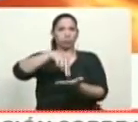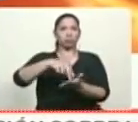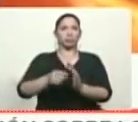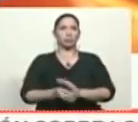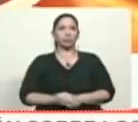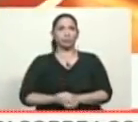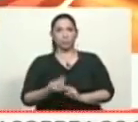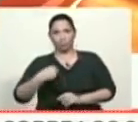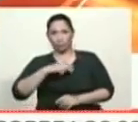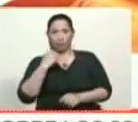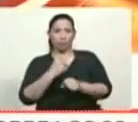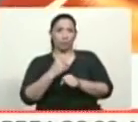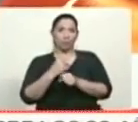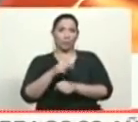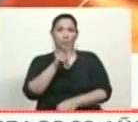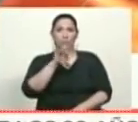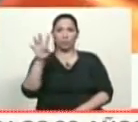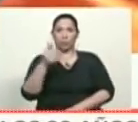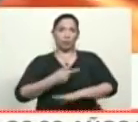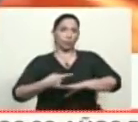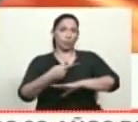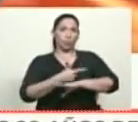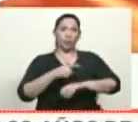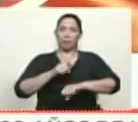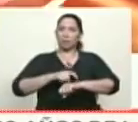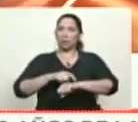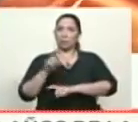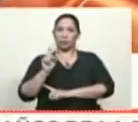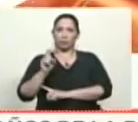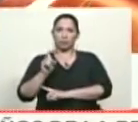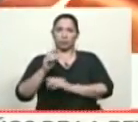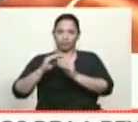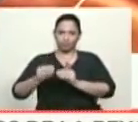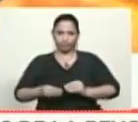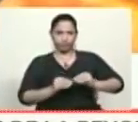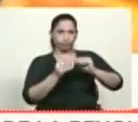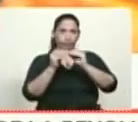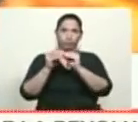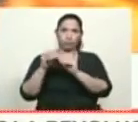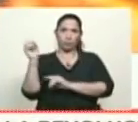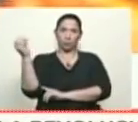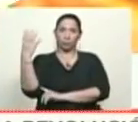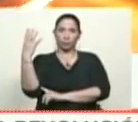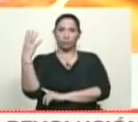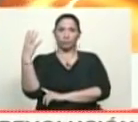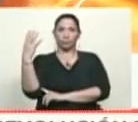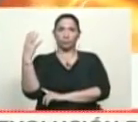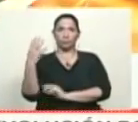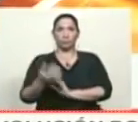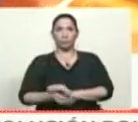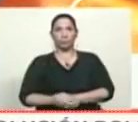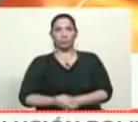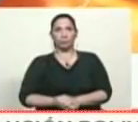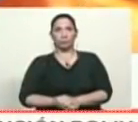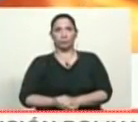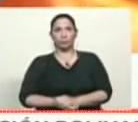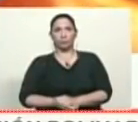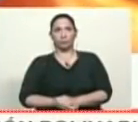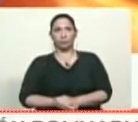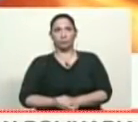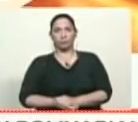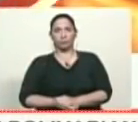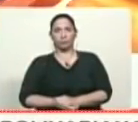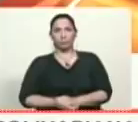a trabajar las 24 horas y el tiempo que sea necesario para restablecer en el menor tiempo posible el servicio eléctrico en ambas